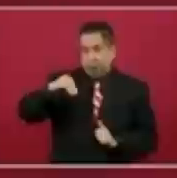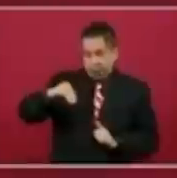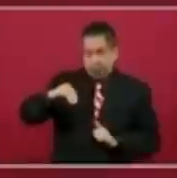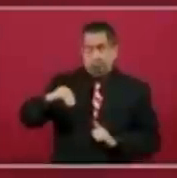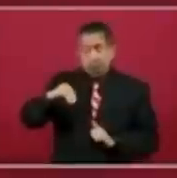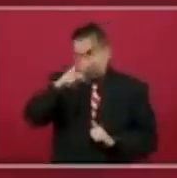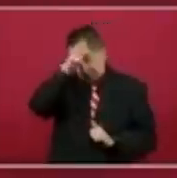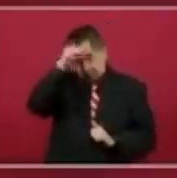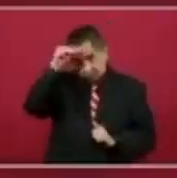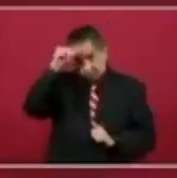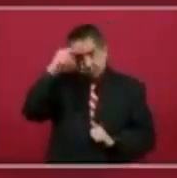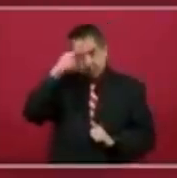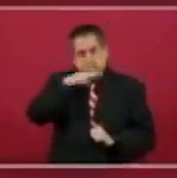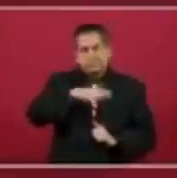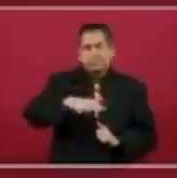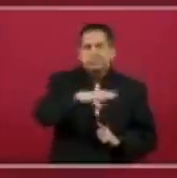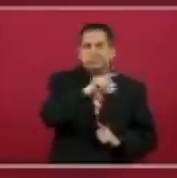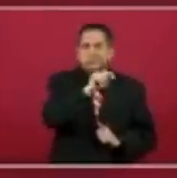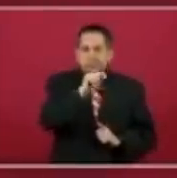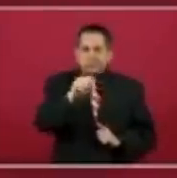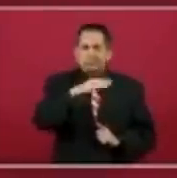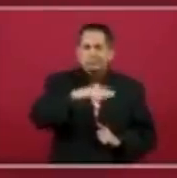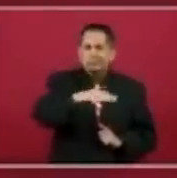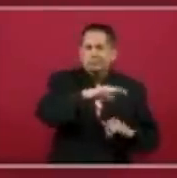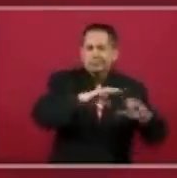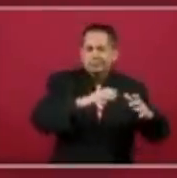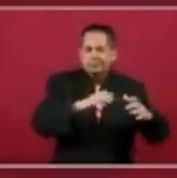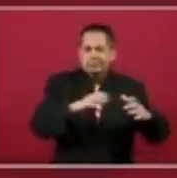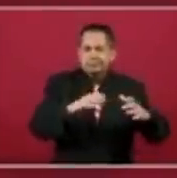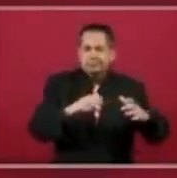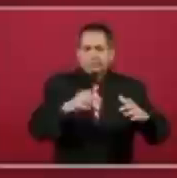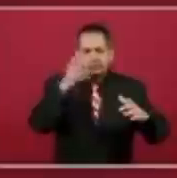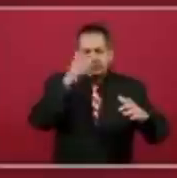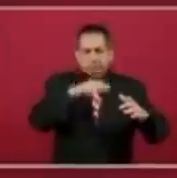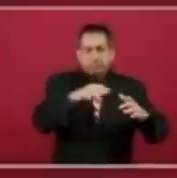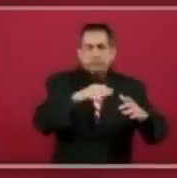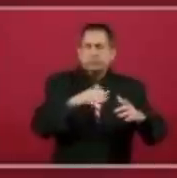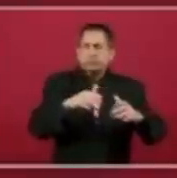para la laguna, que atiende